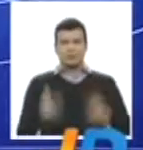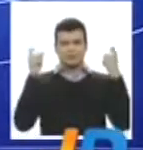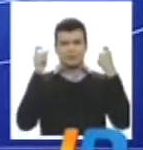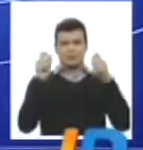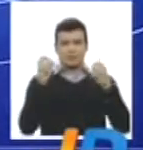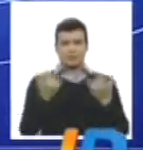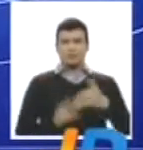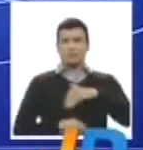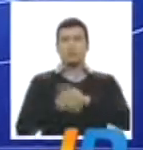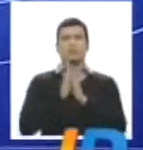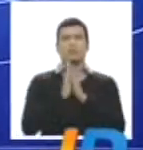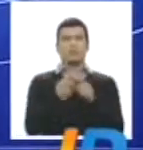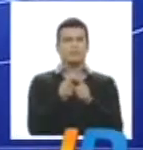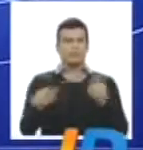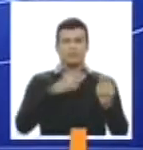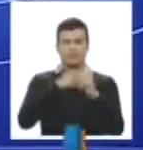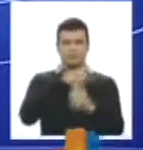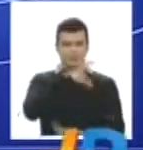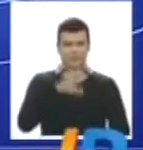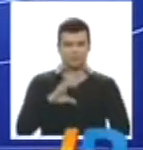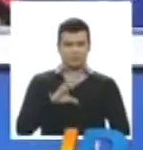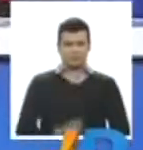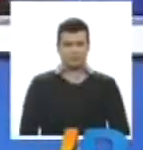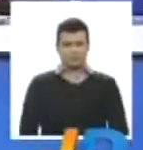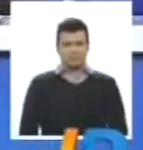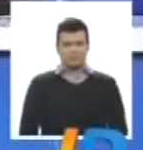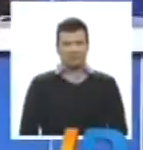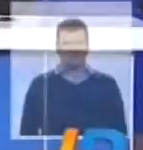para comerciales y ya regresamos aquí a Más Pacífico.